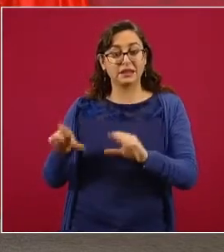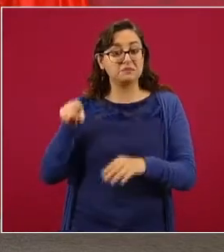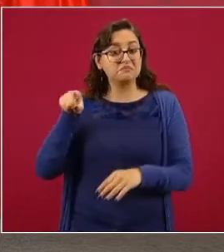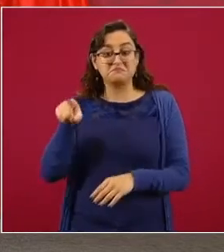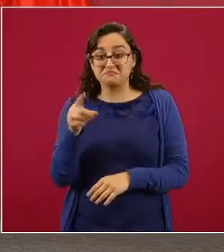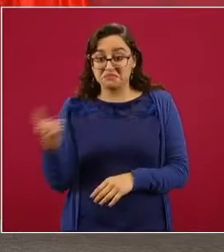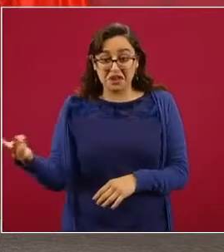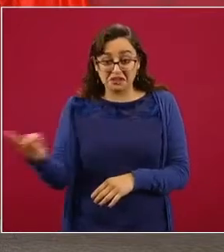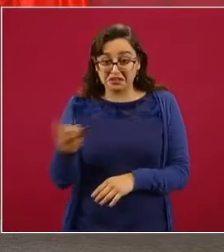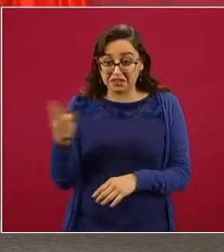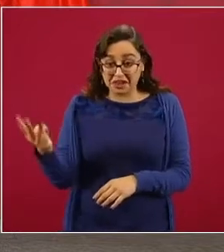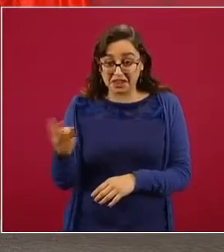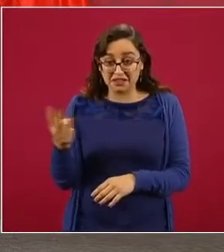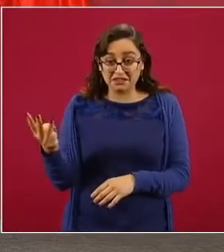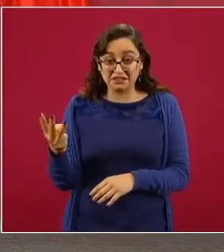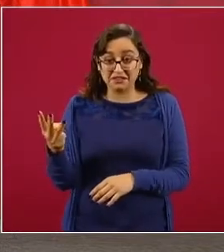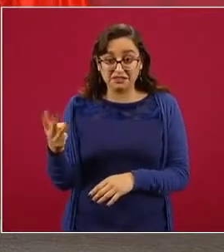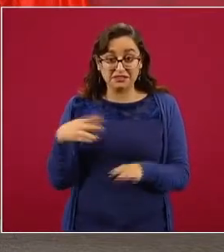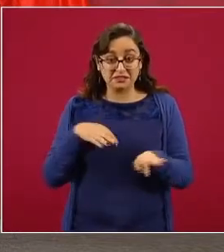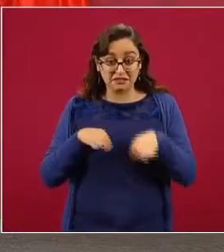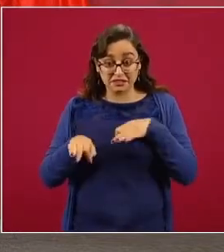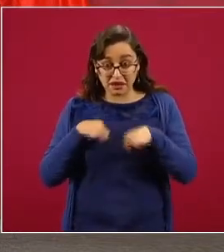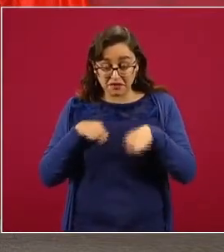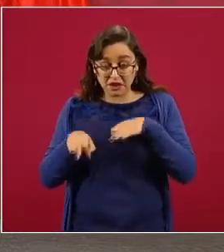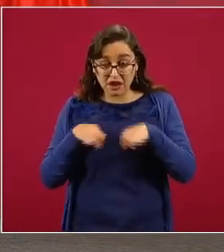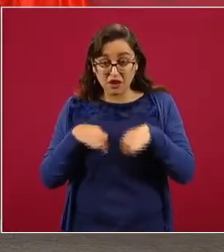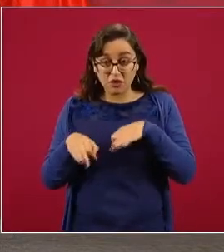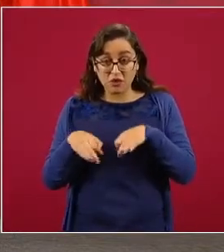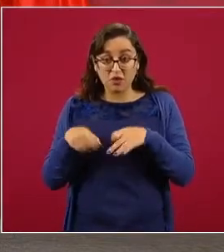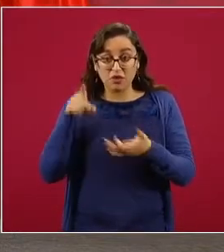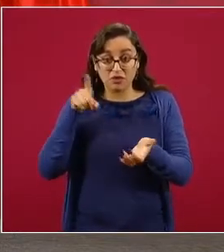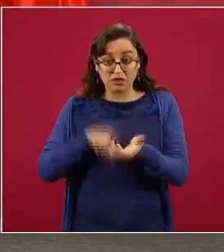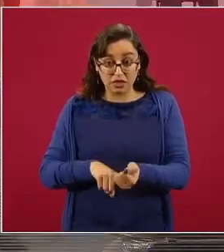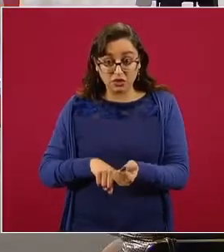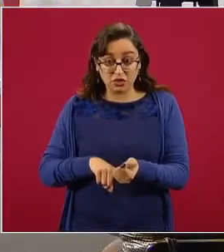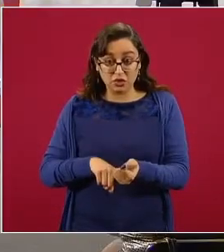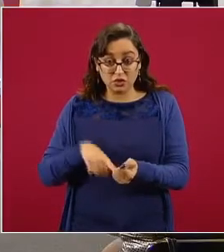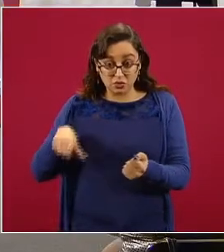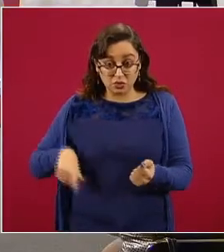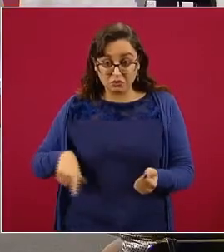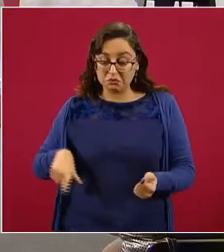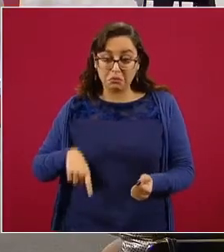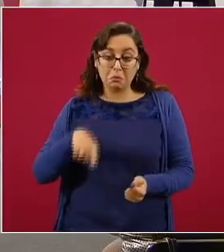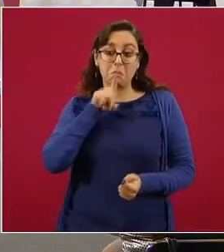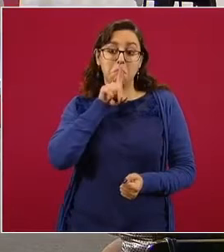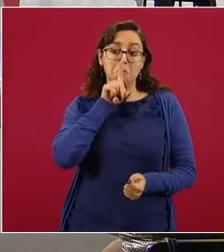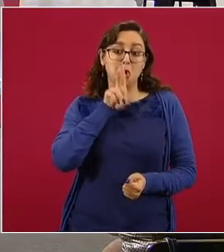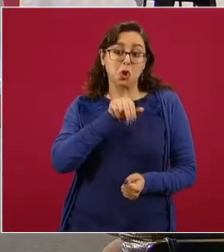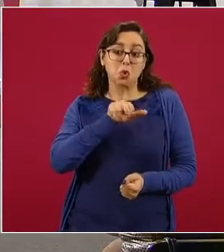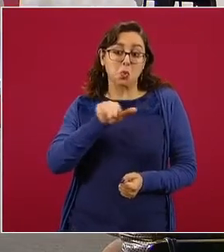han laborado en la dependencia.